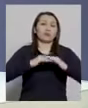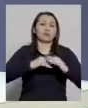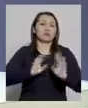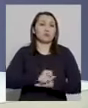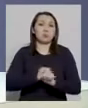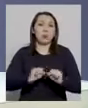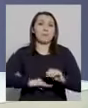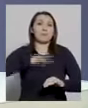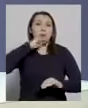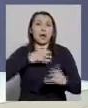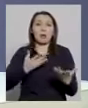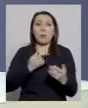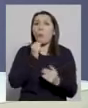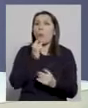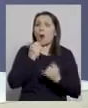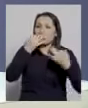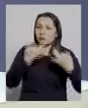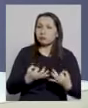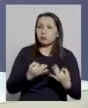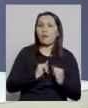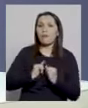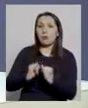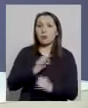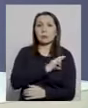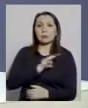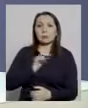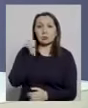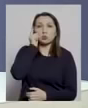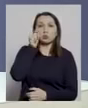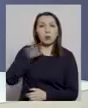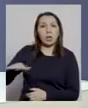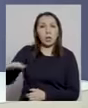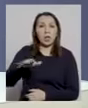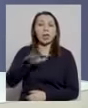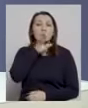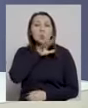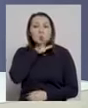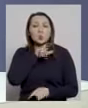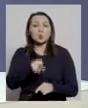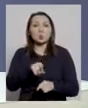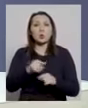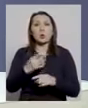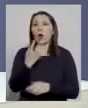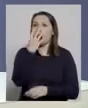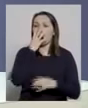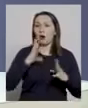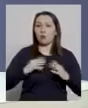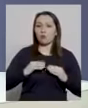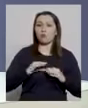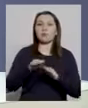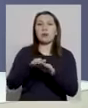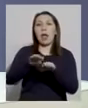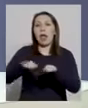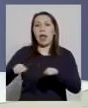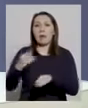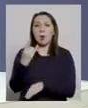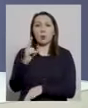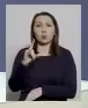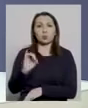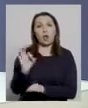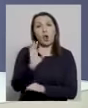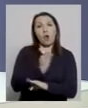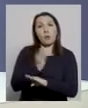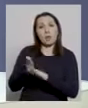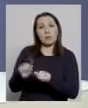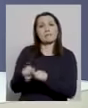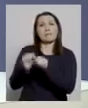llegando al máximo. ¿Qué información manejan desde el Ministerio con respecto a eso y a la utilización de ventiladores, de camas UCI? Y si es que quizás se les va a pedir